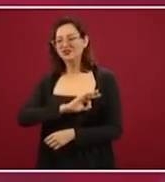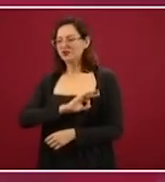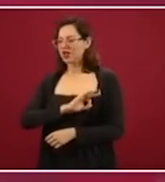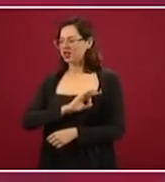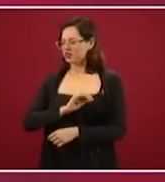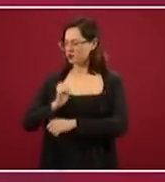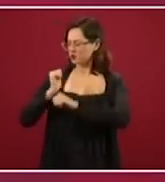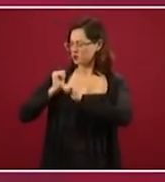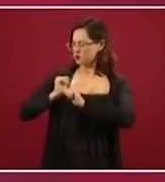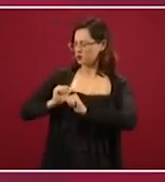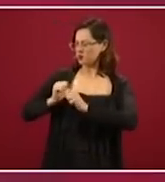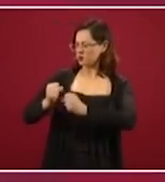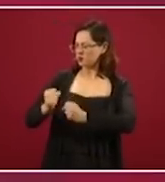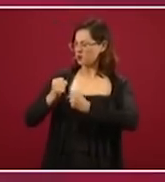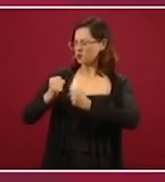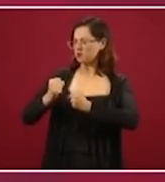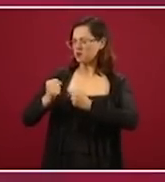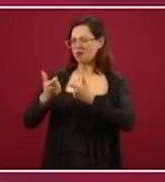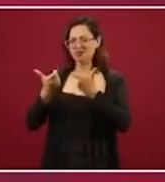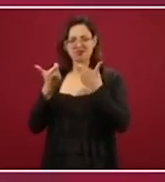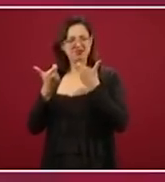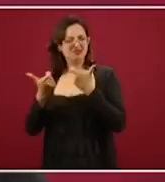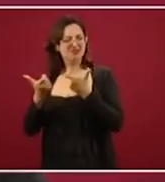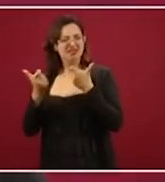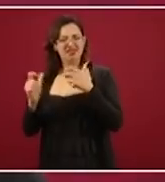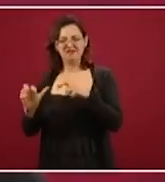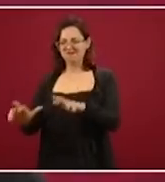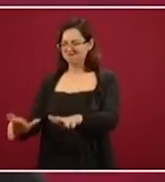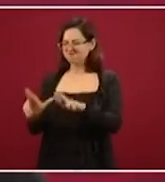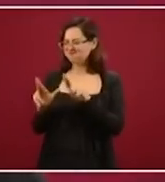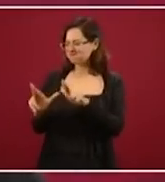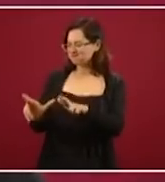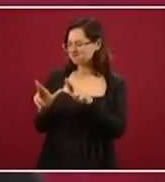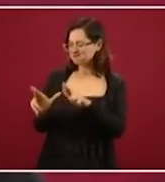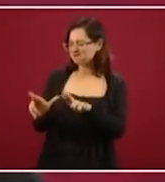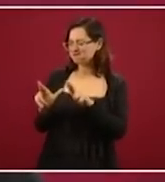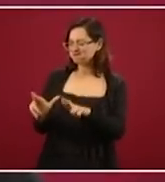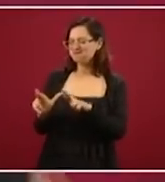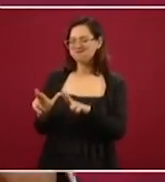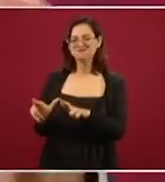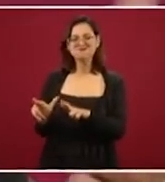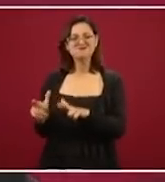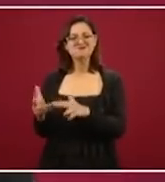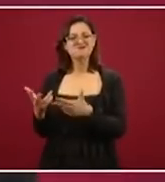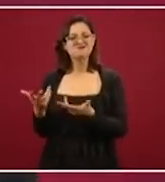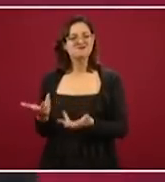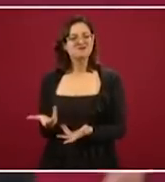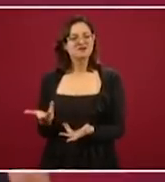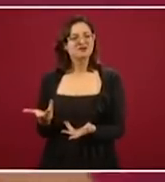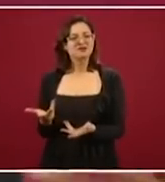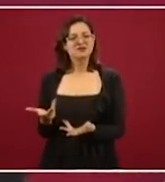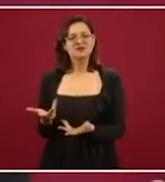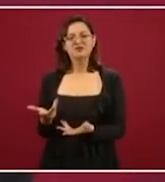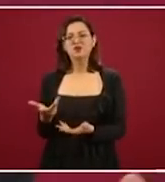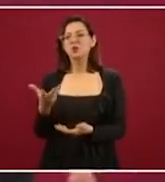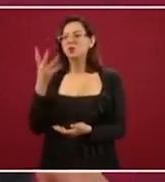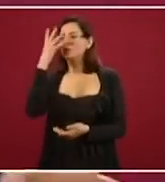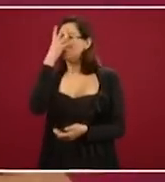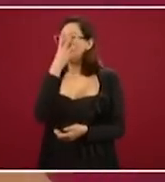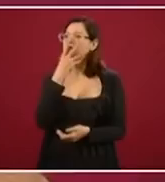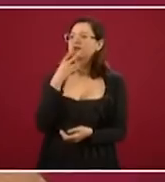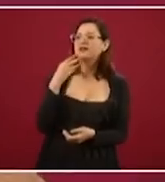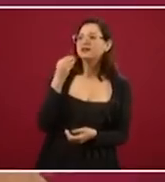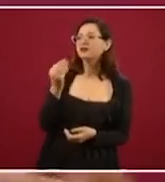poder, dinero, belleza,